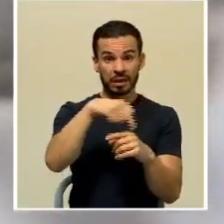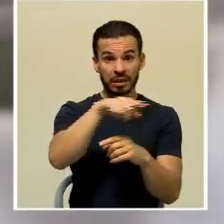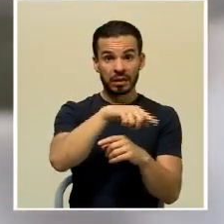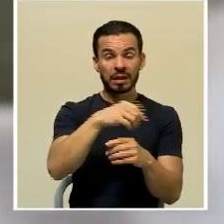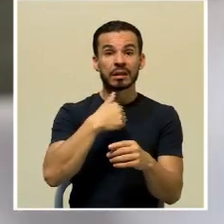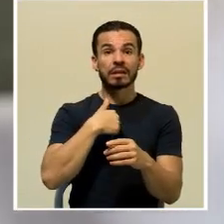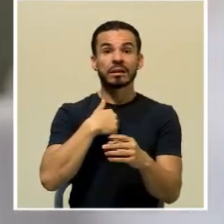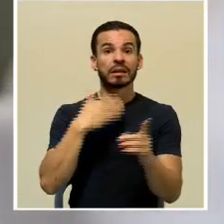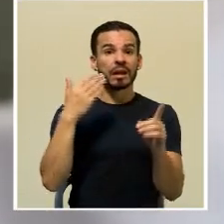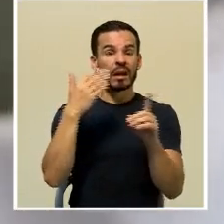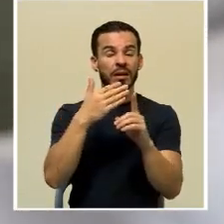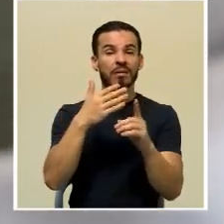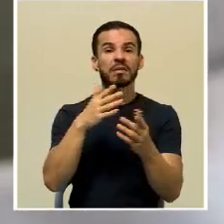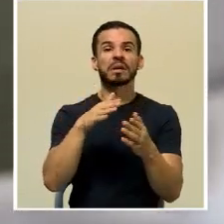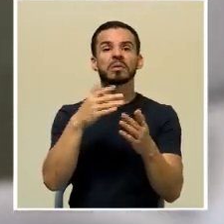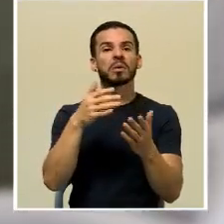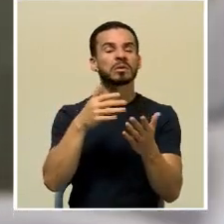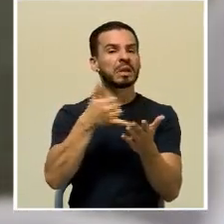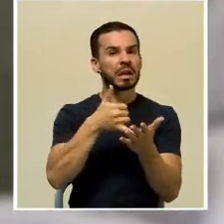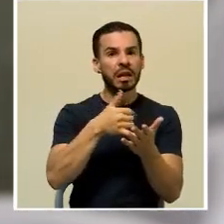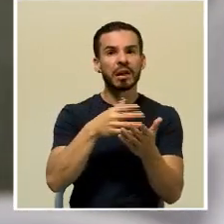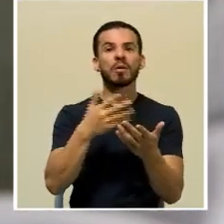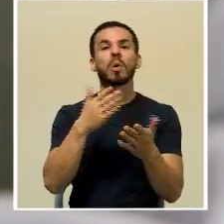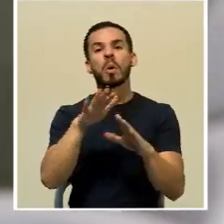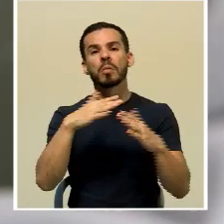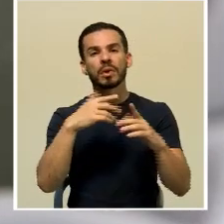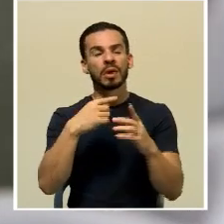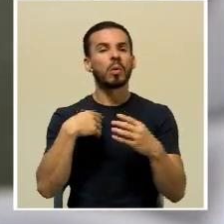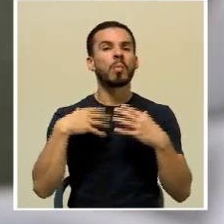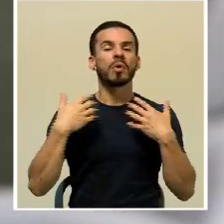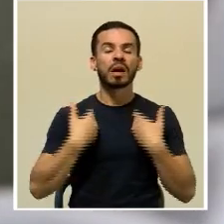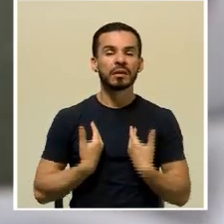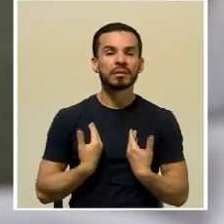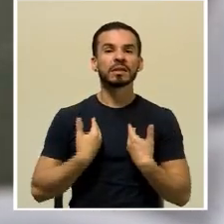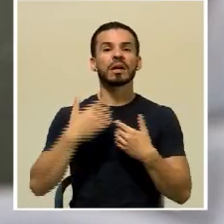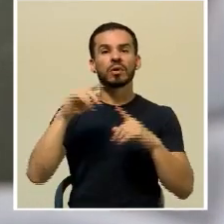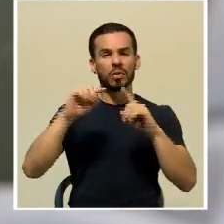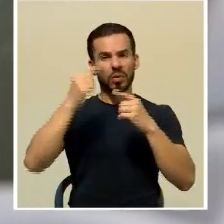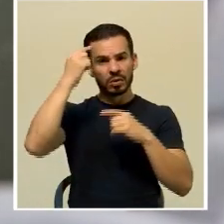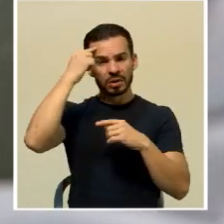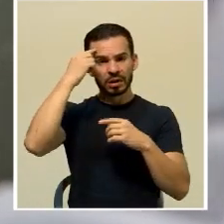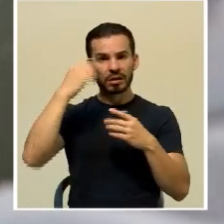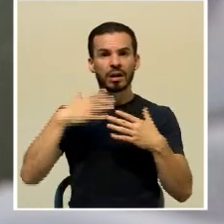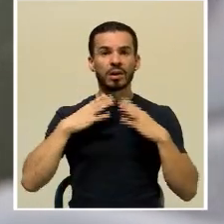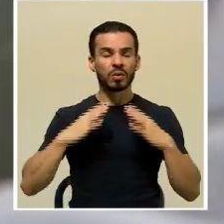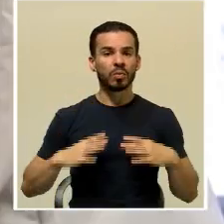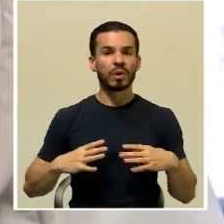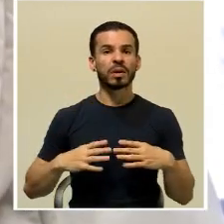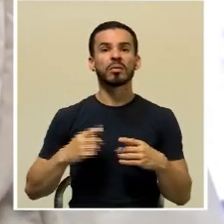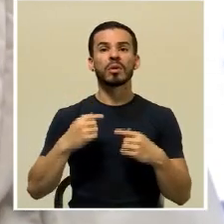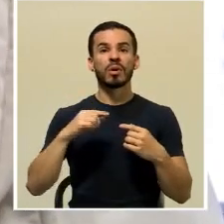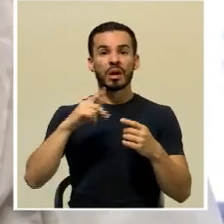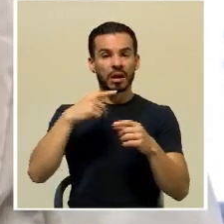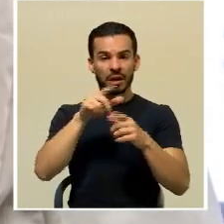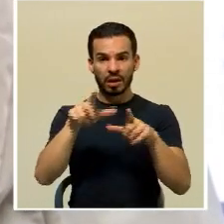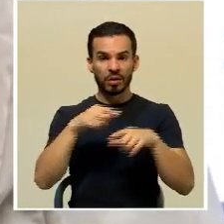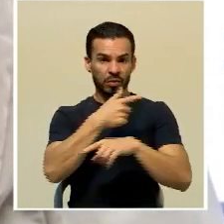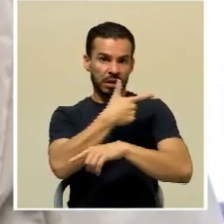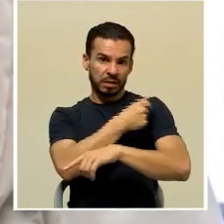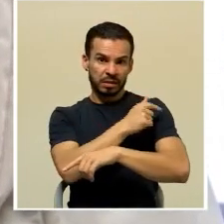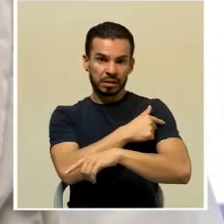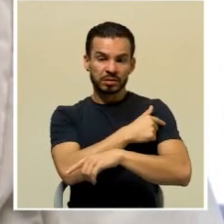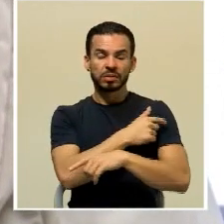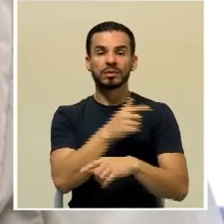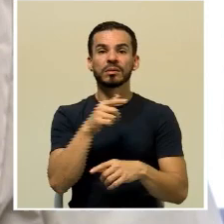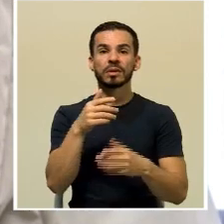sufrió efectos secundarios leves o moderados, como fatiga, escalofríos, dolor de cabeza en el cuerpo y en el lugar de la inyección.